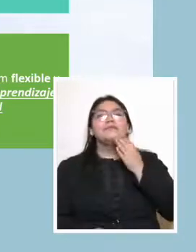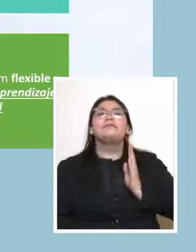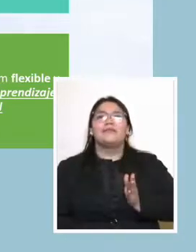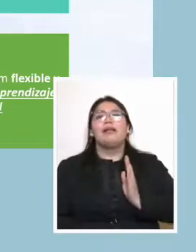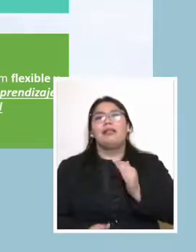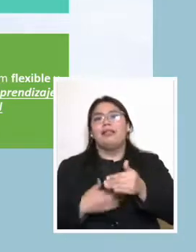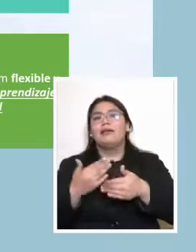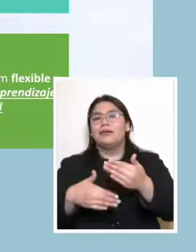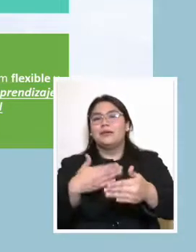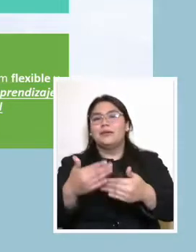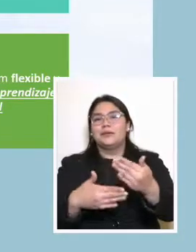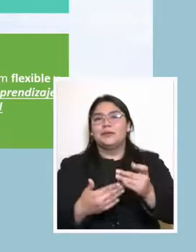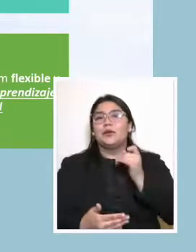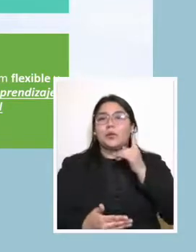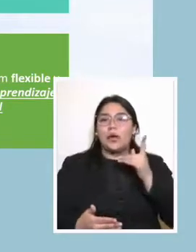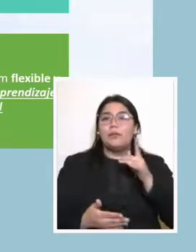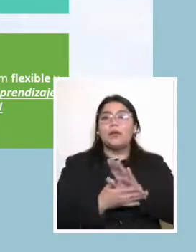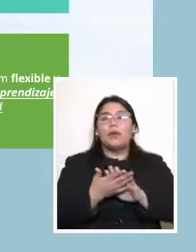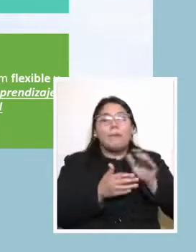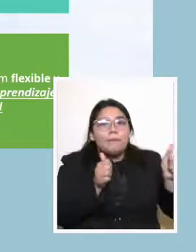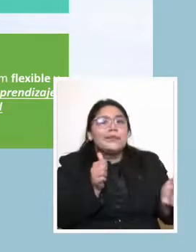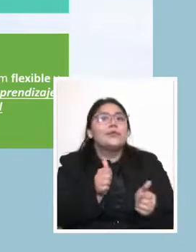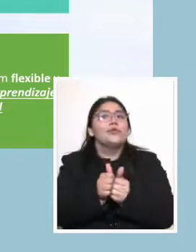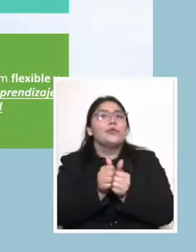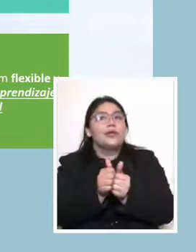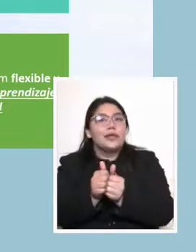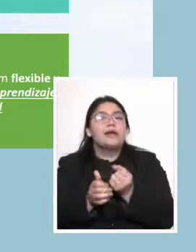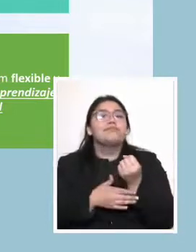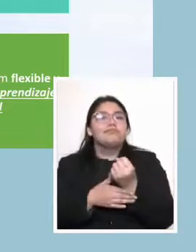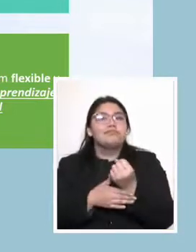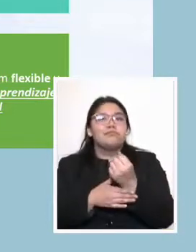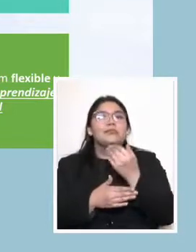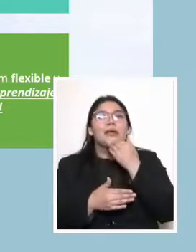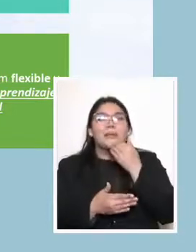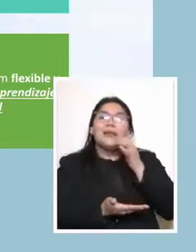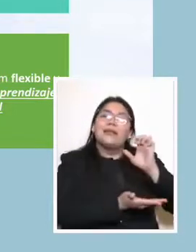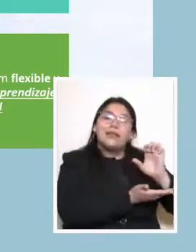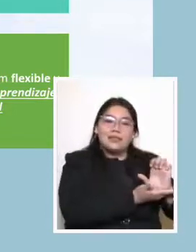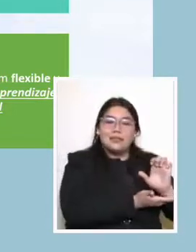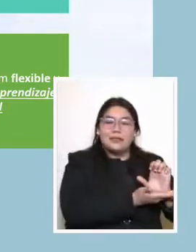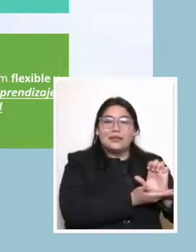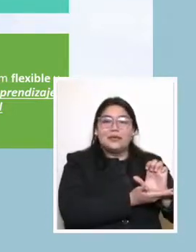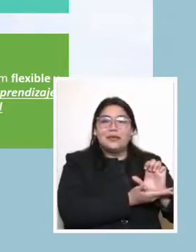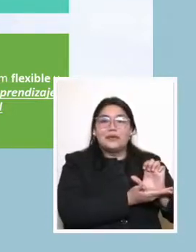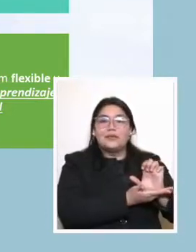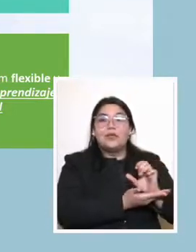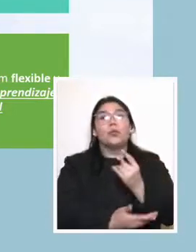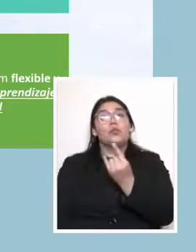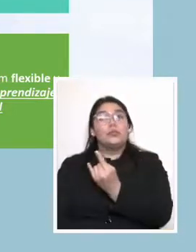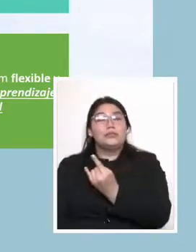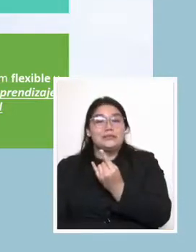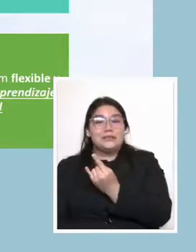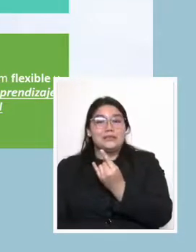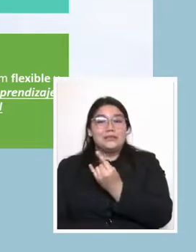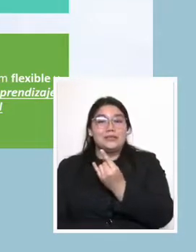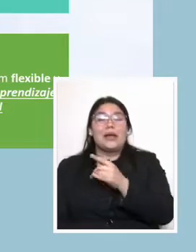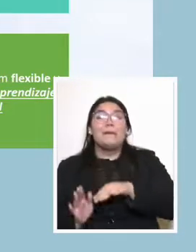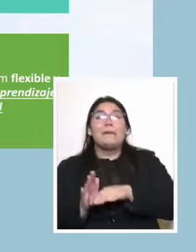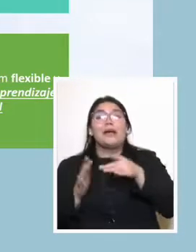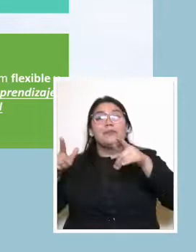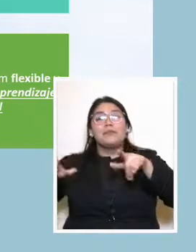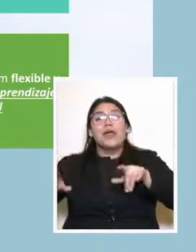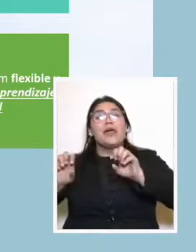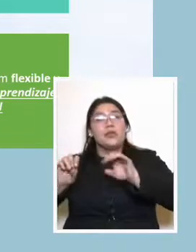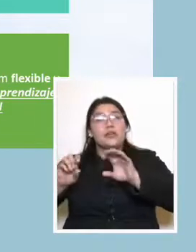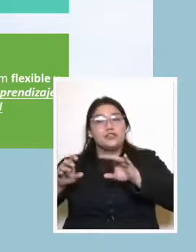¿no?, en el desarrollo de las mentorías, avanzar, ¿no es cierto?, en más vinculación entre el Estado y las universidades y especialmente las facultades de